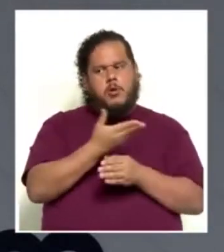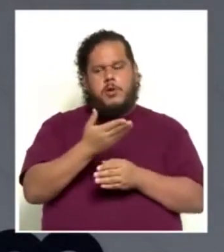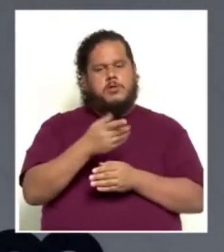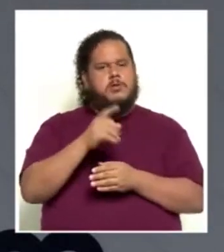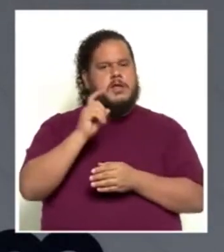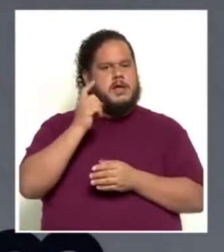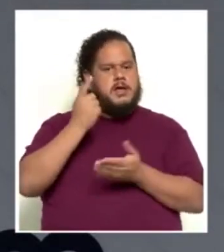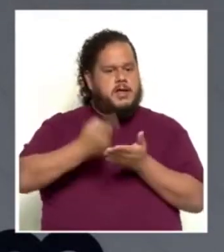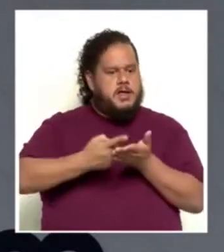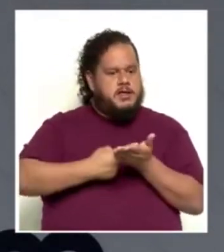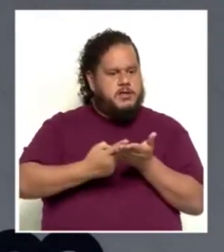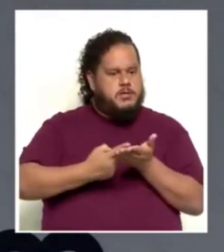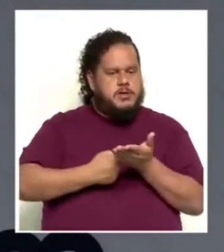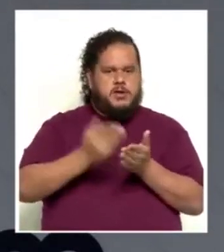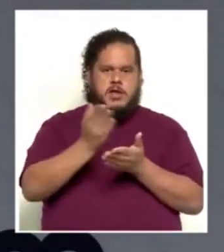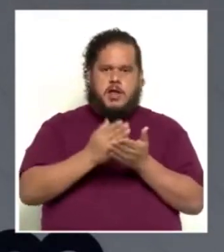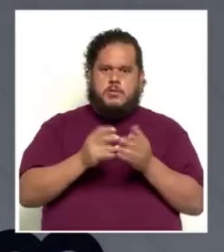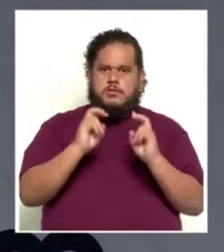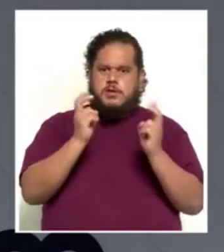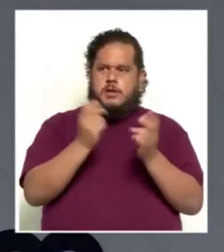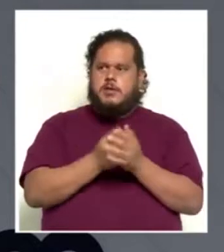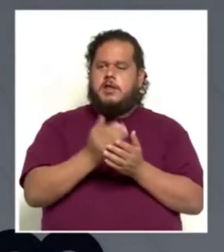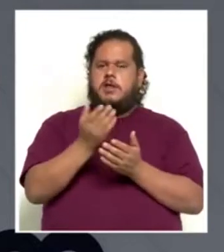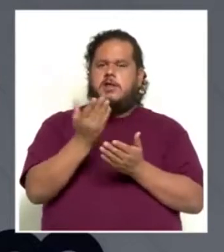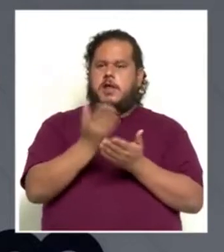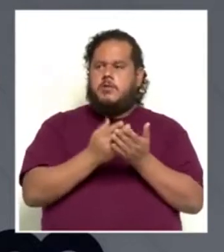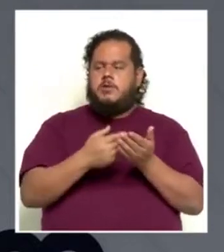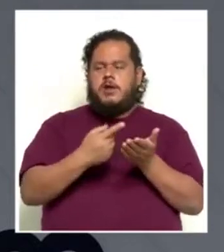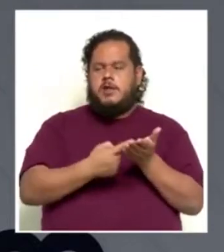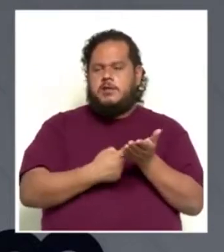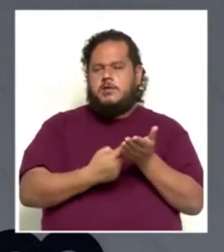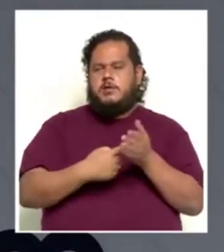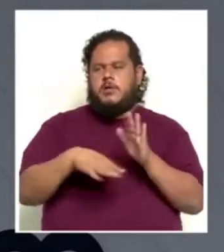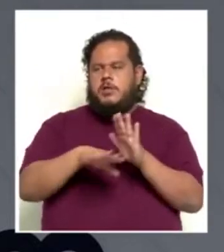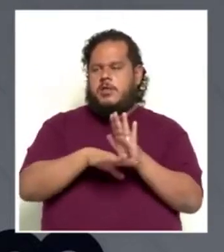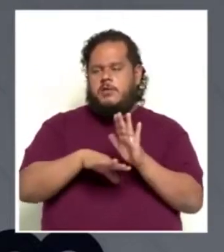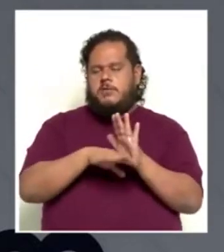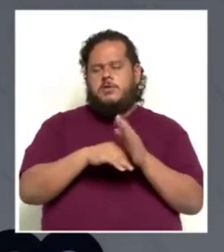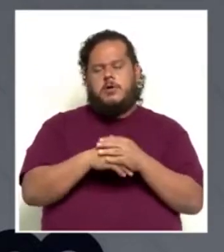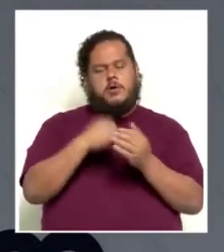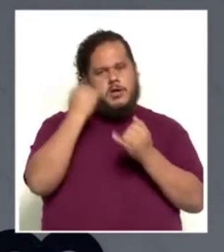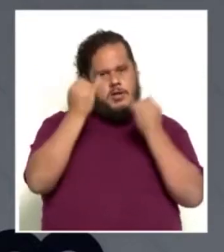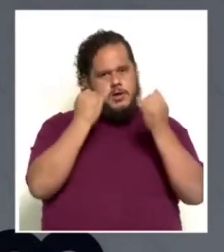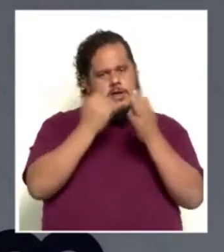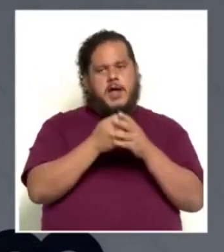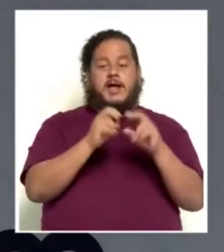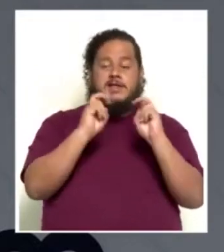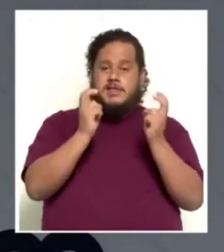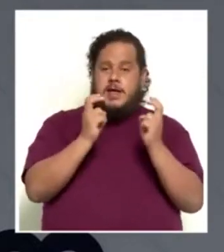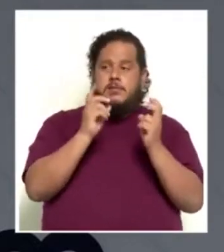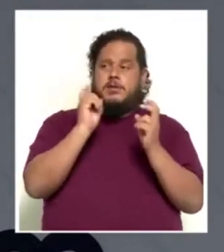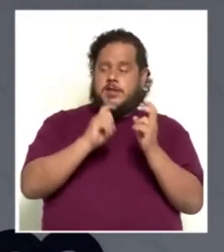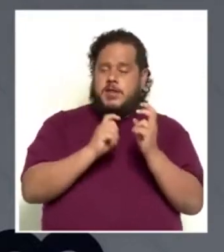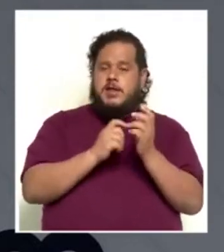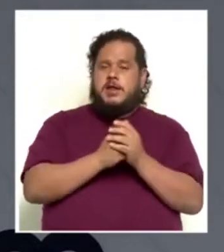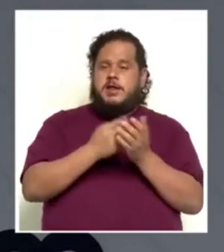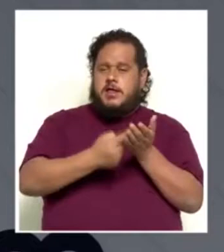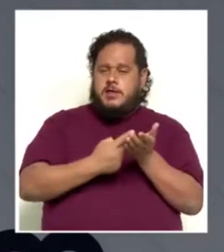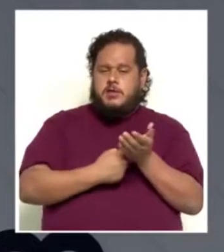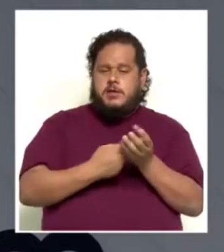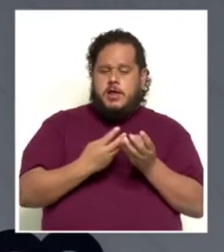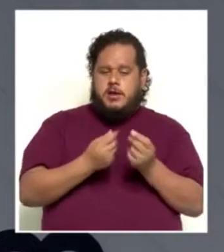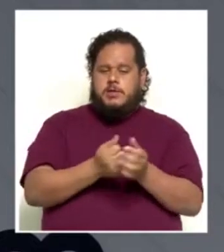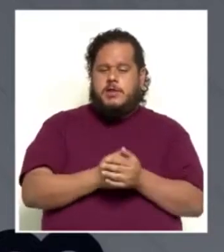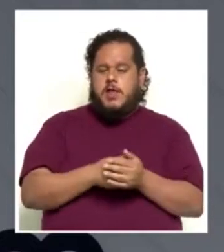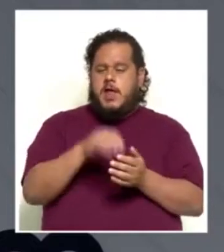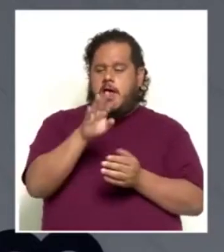discutirse temas de una discusión de fondo ideológica. Pongámosle temas que se tendrán que discutir prontamente: agenda del